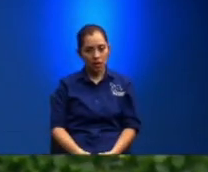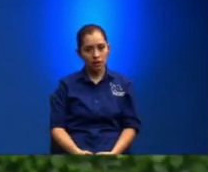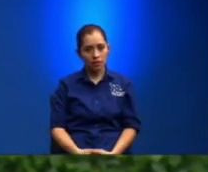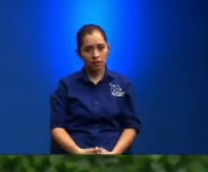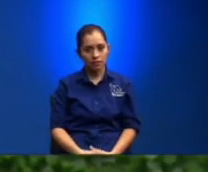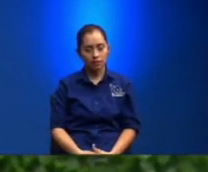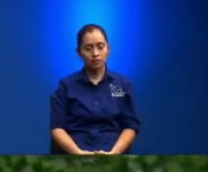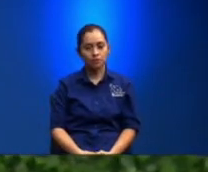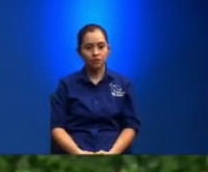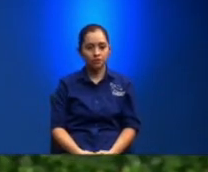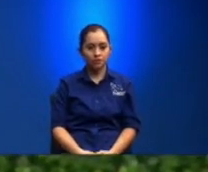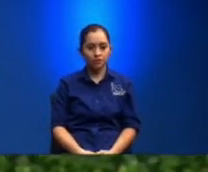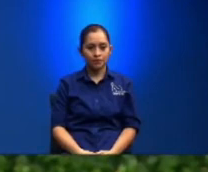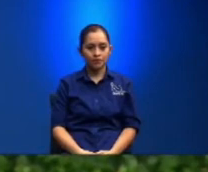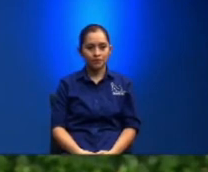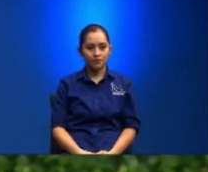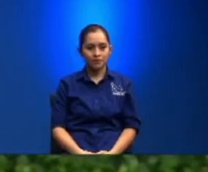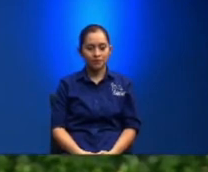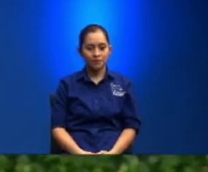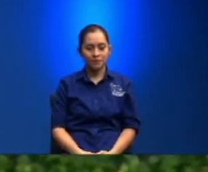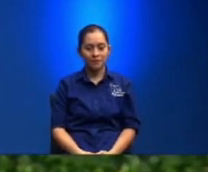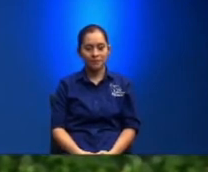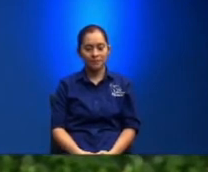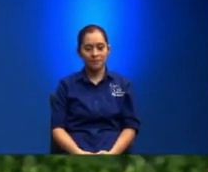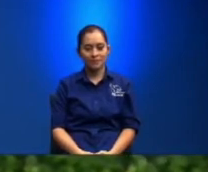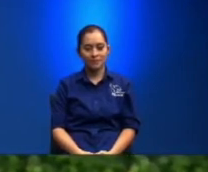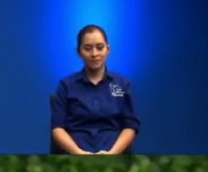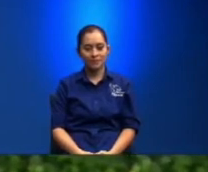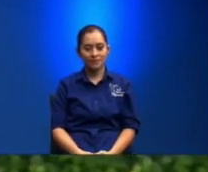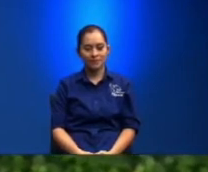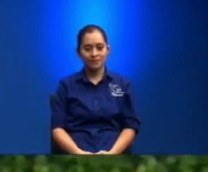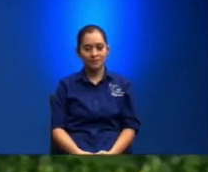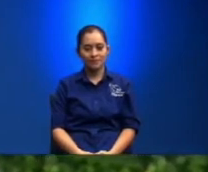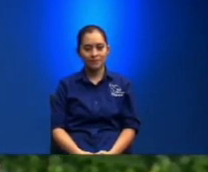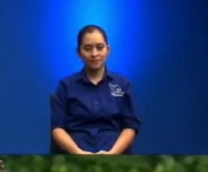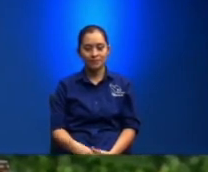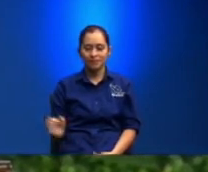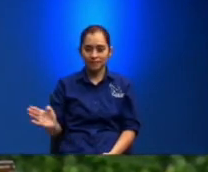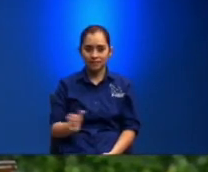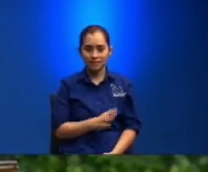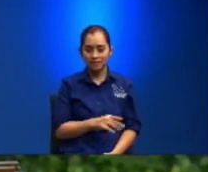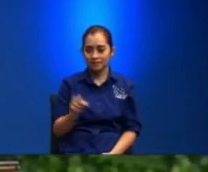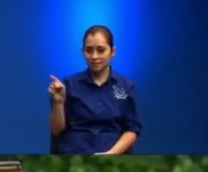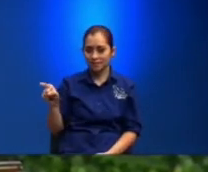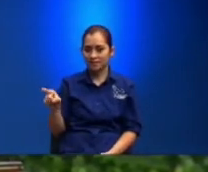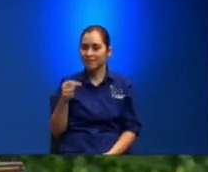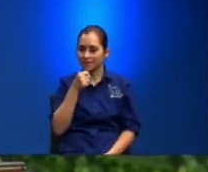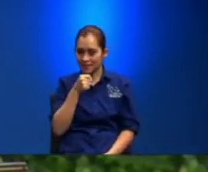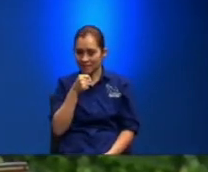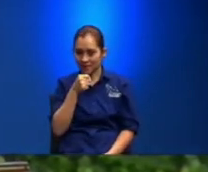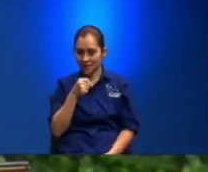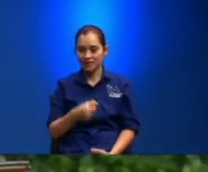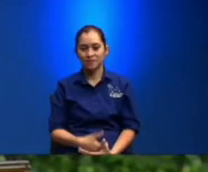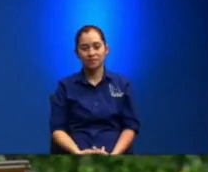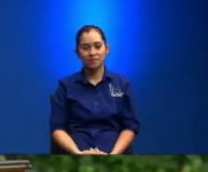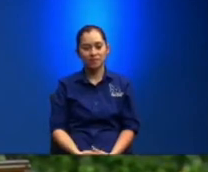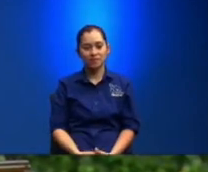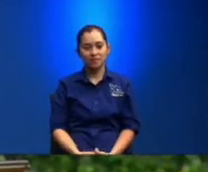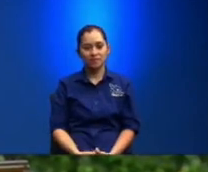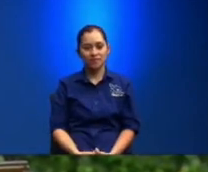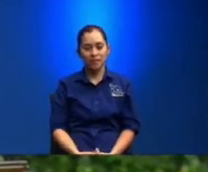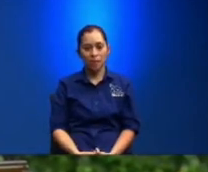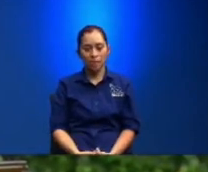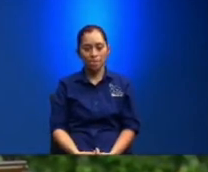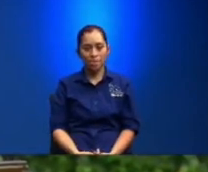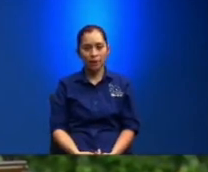y el adulto de niño gracias a dios de niños y basura